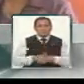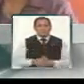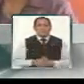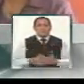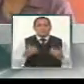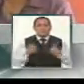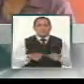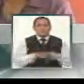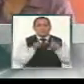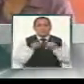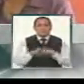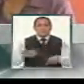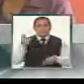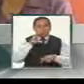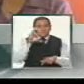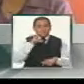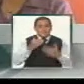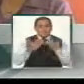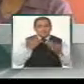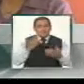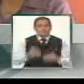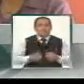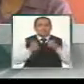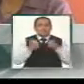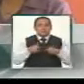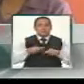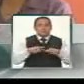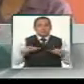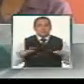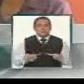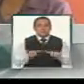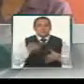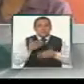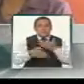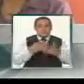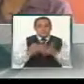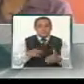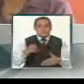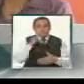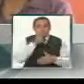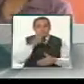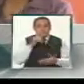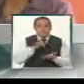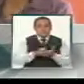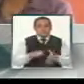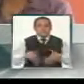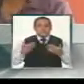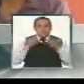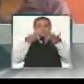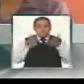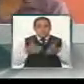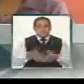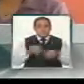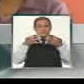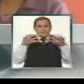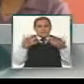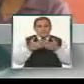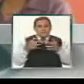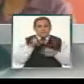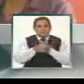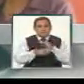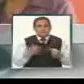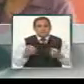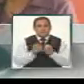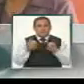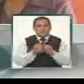que además busque a través del establecimiento de un centro de emergencia mujer fronterizo que pueda atender integralmente a las víctimas de